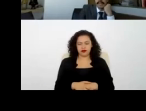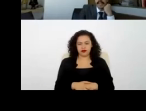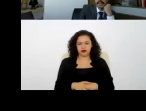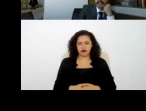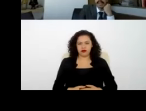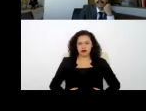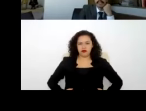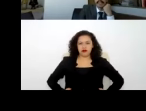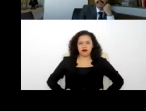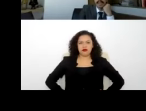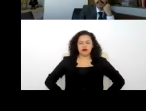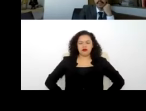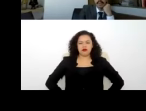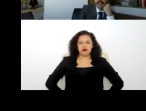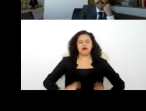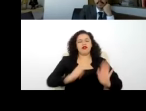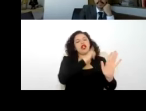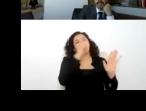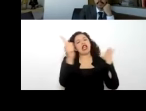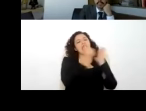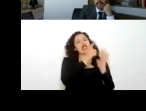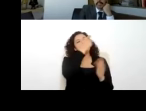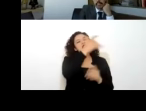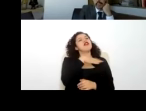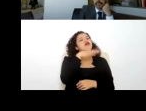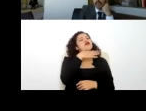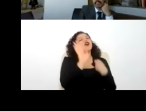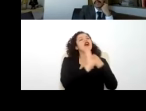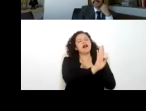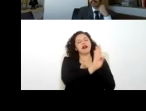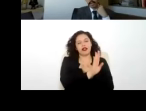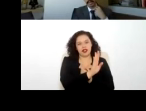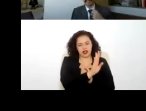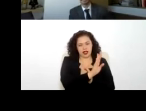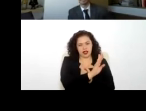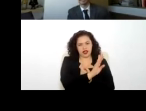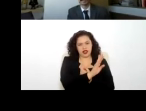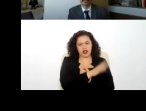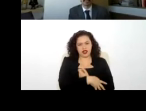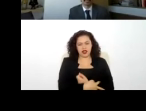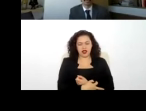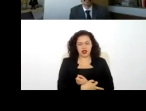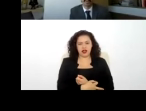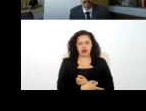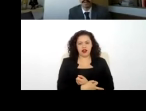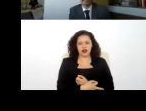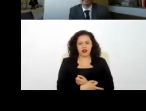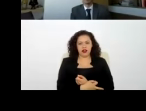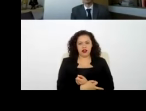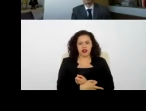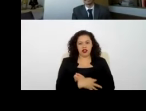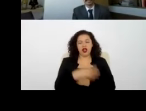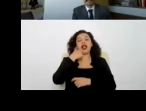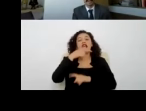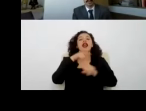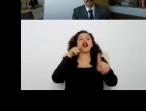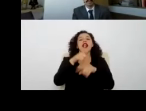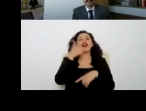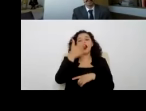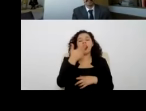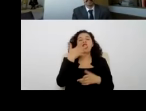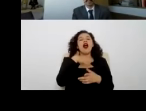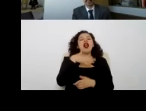Les decía que aunque la ley antilavado, pues un nombre te podría indicar que solo busca prevenir el lavado de